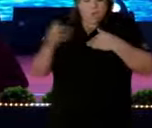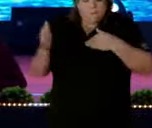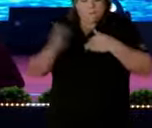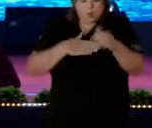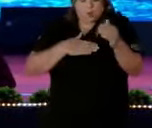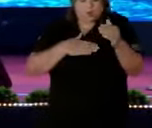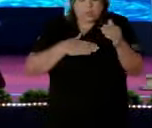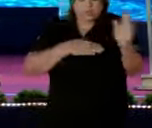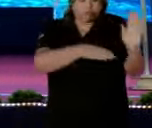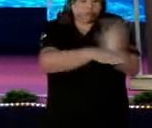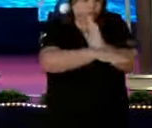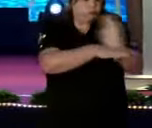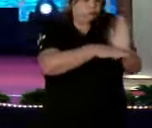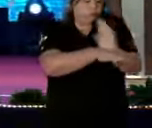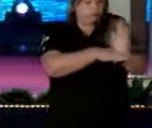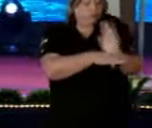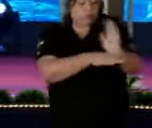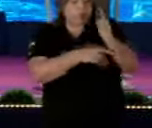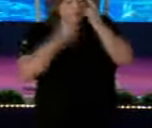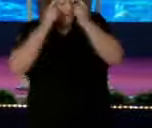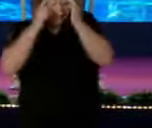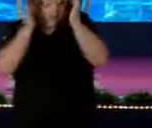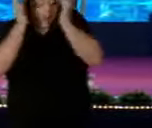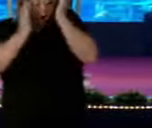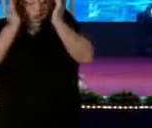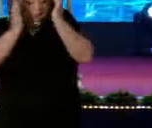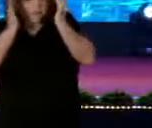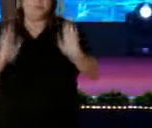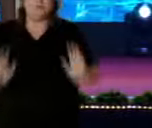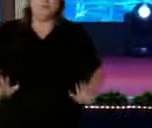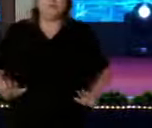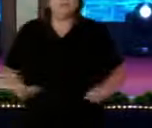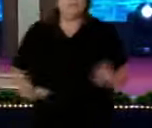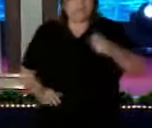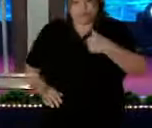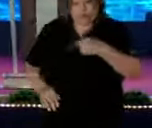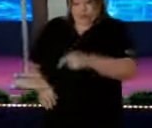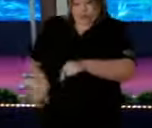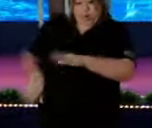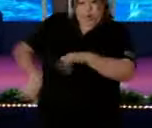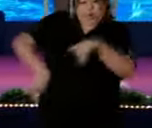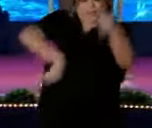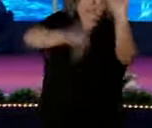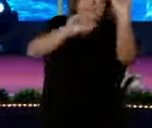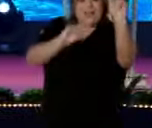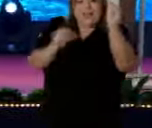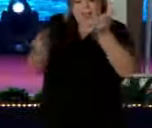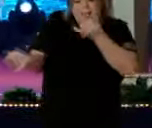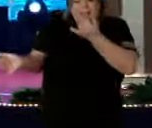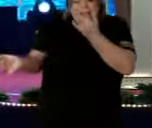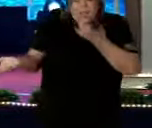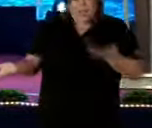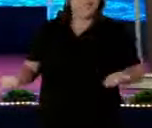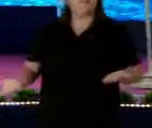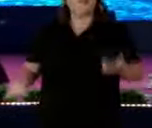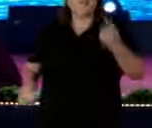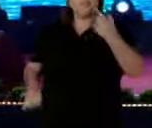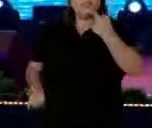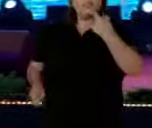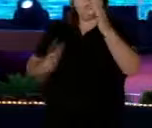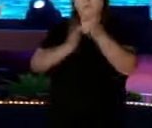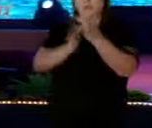y todo lo que ellos tenían en su mente, te vas a ir y nos vas a dejar a nosotros. ¿Qué pasó? Y él le dijo,